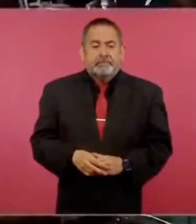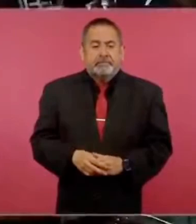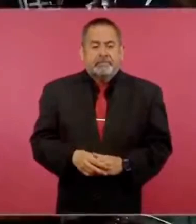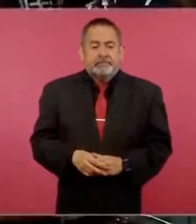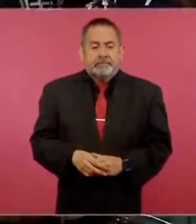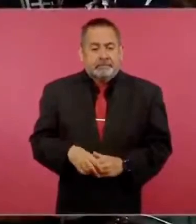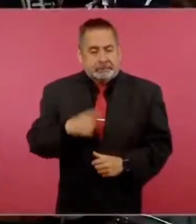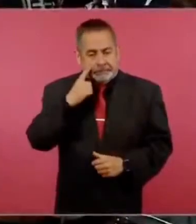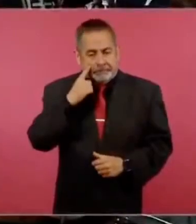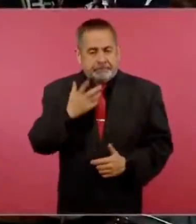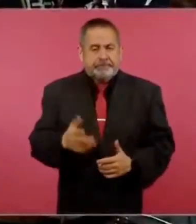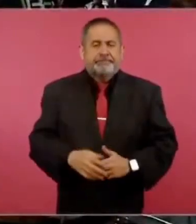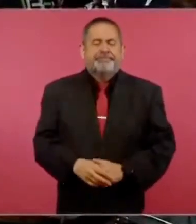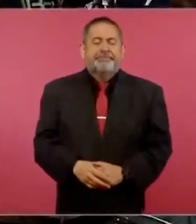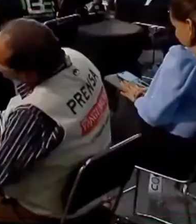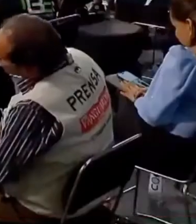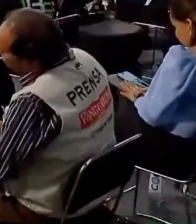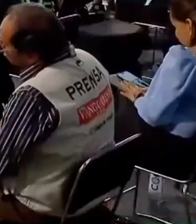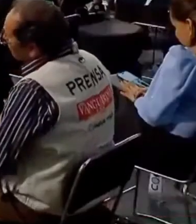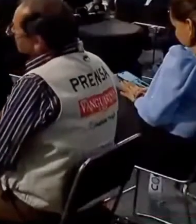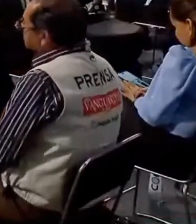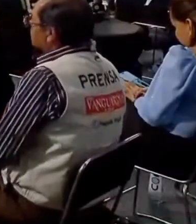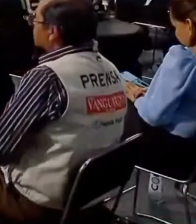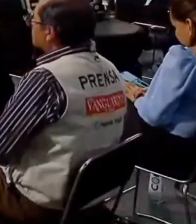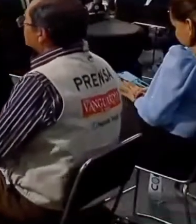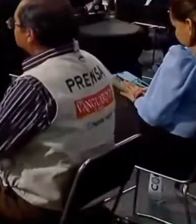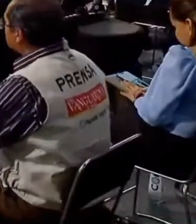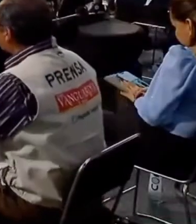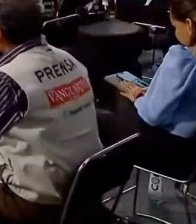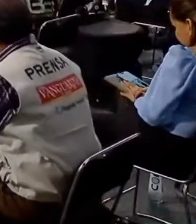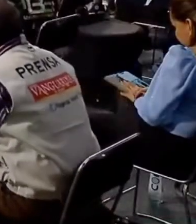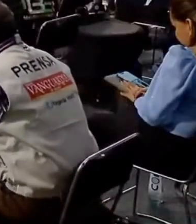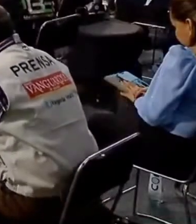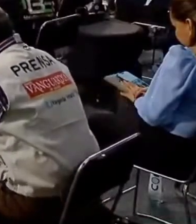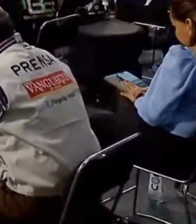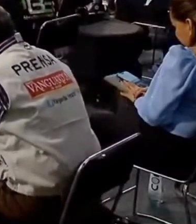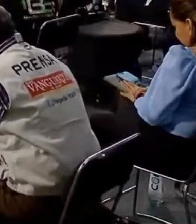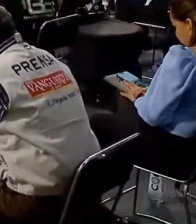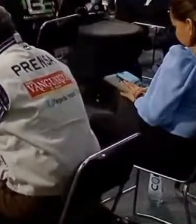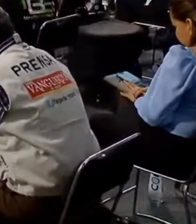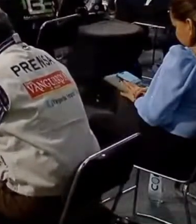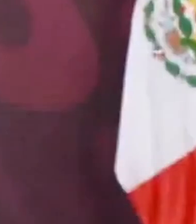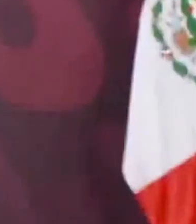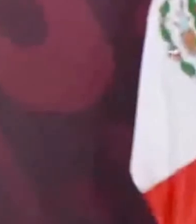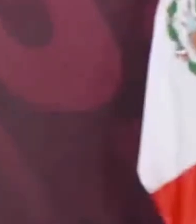y fíjense, en la desesperación, dicen no,